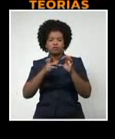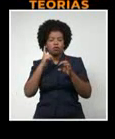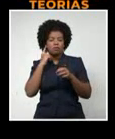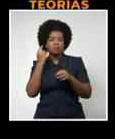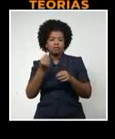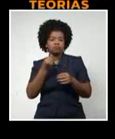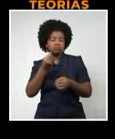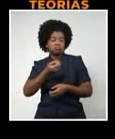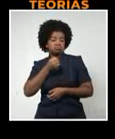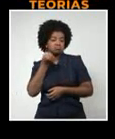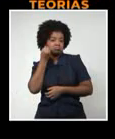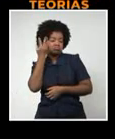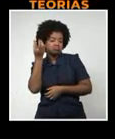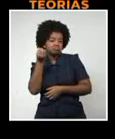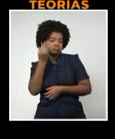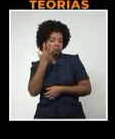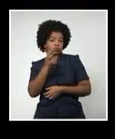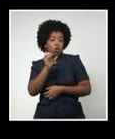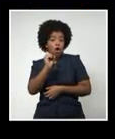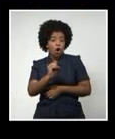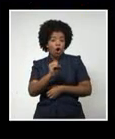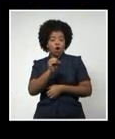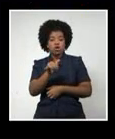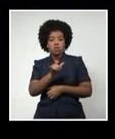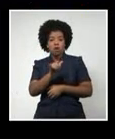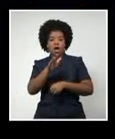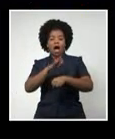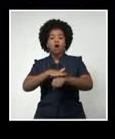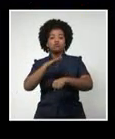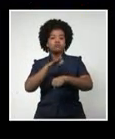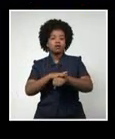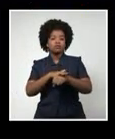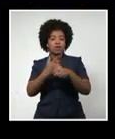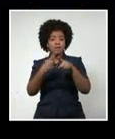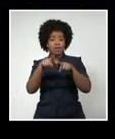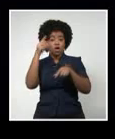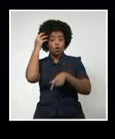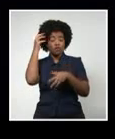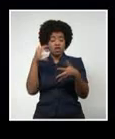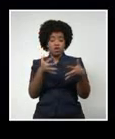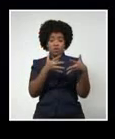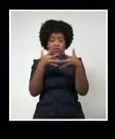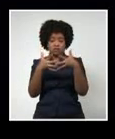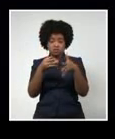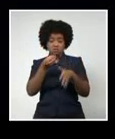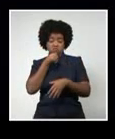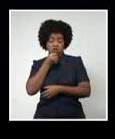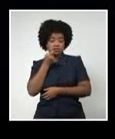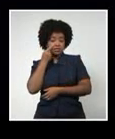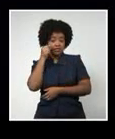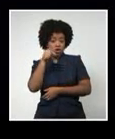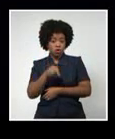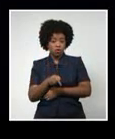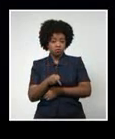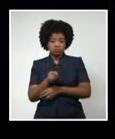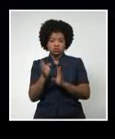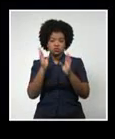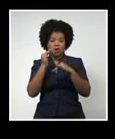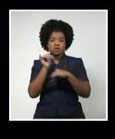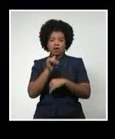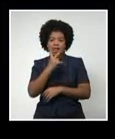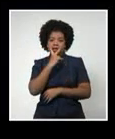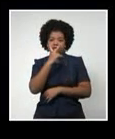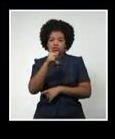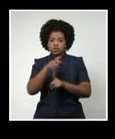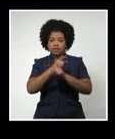de hipótesis e incluso de acusaciones. Pero el gobierno de los Estados Unidos, como se puede observar hoy, ni siquiera le presta atención al